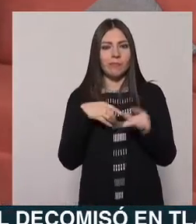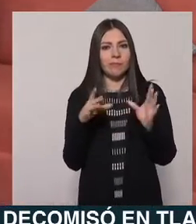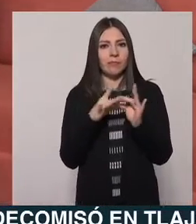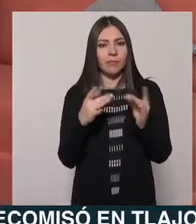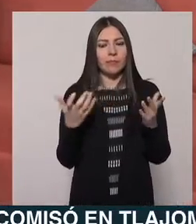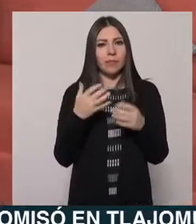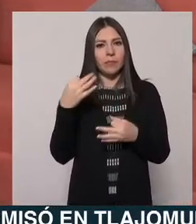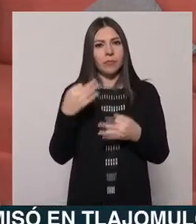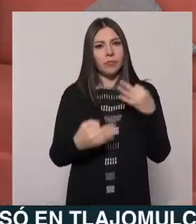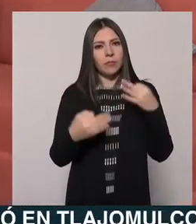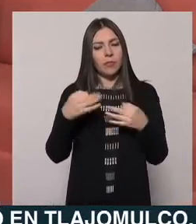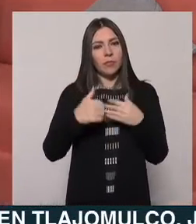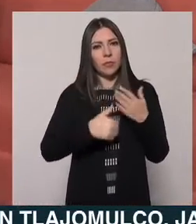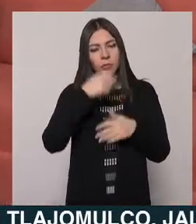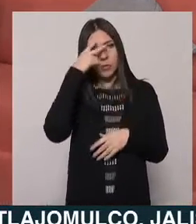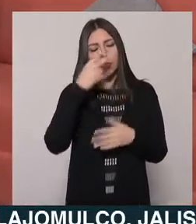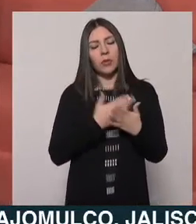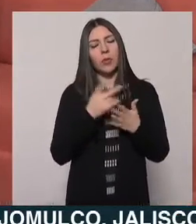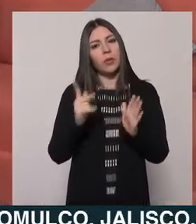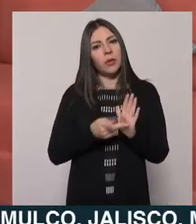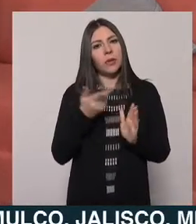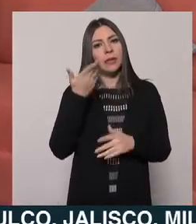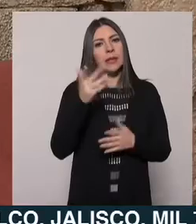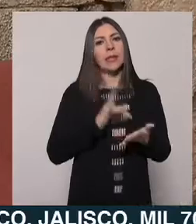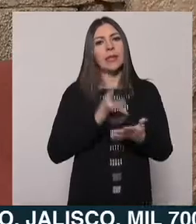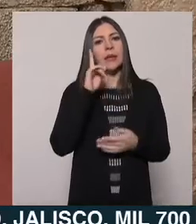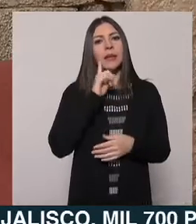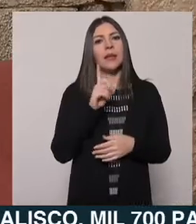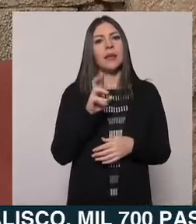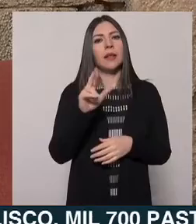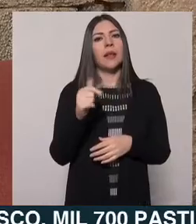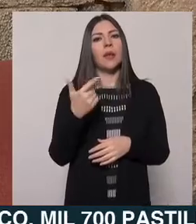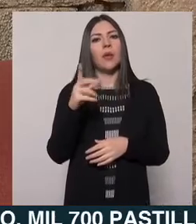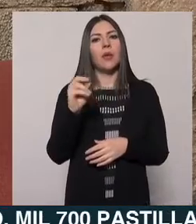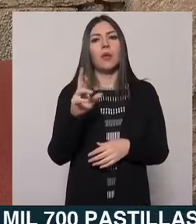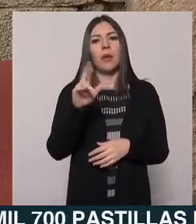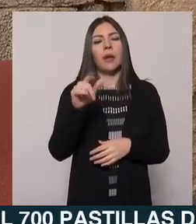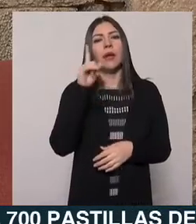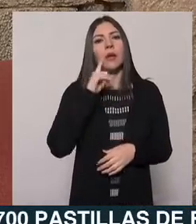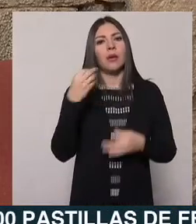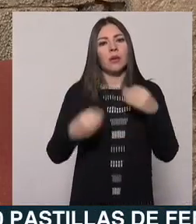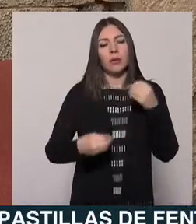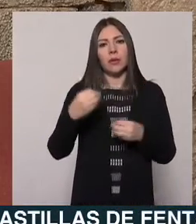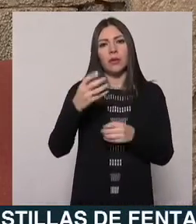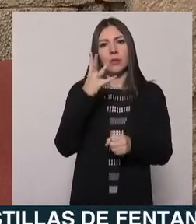Ciudad de México. Queremos nuevamente darle las gracias, doctora Gloria Rosa Santos Mendoza, magistrada de la